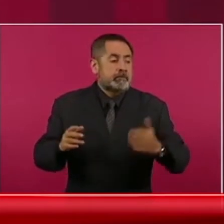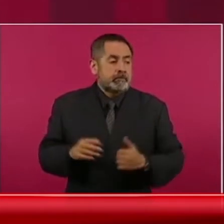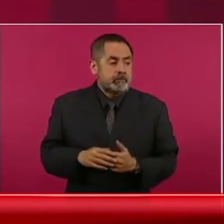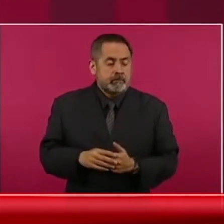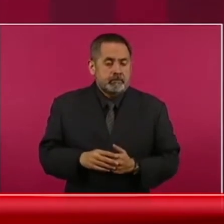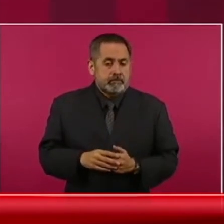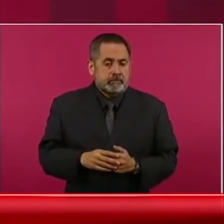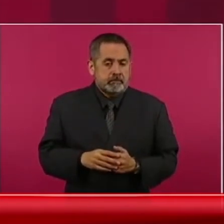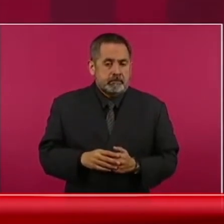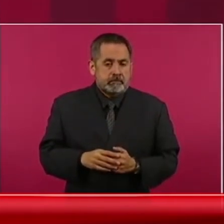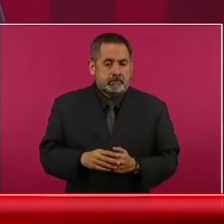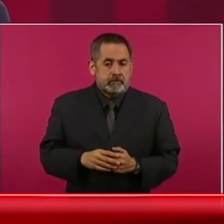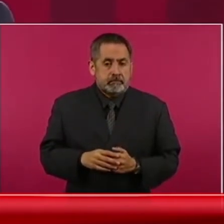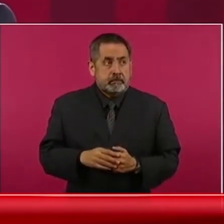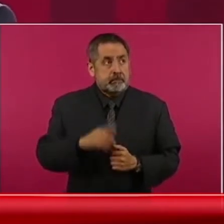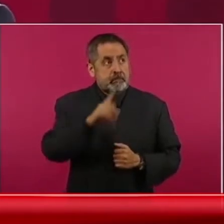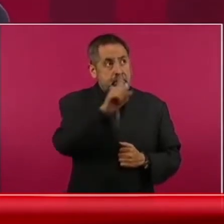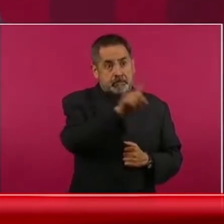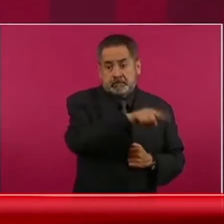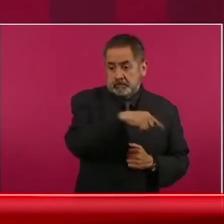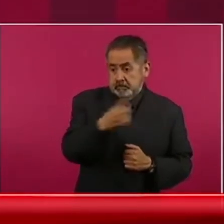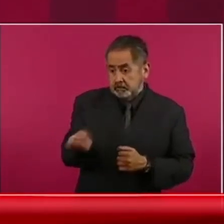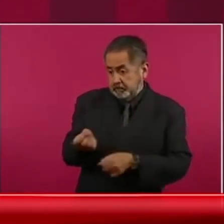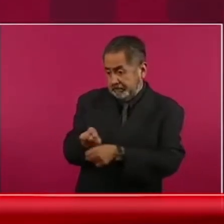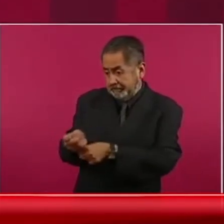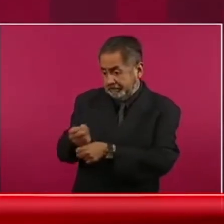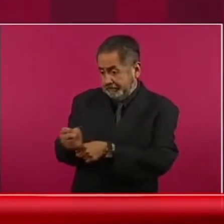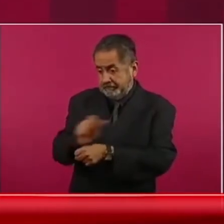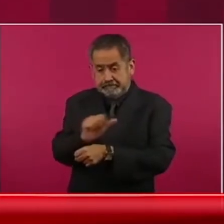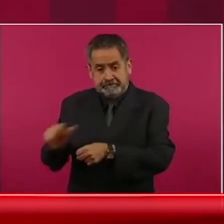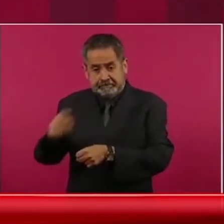quien maltrate a los mexicanos,